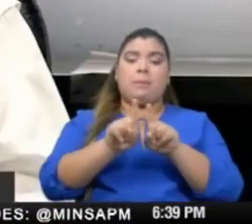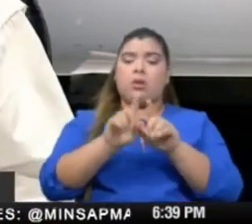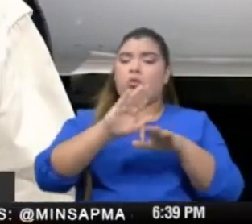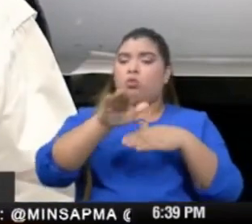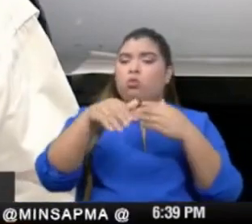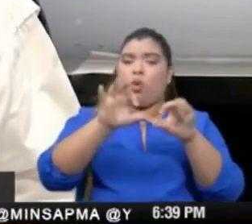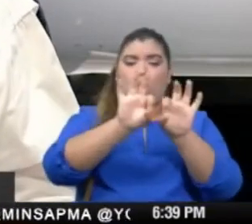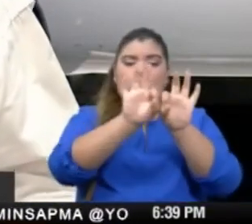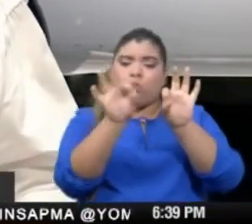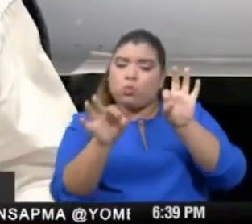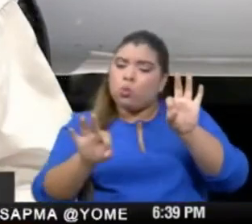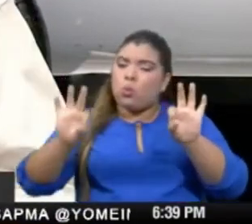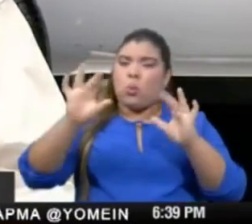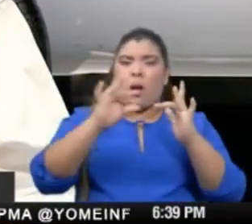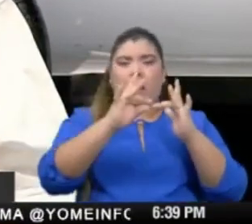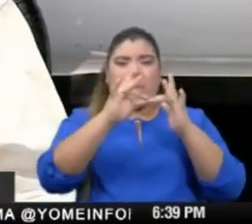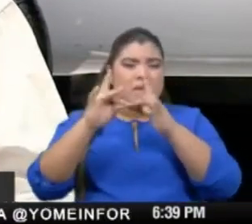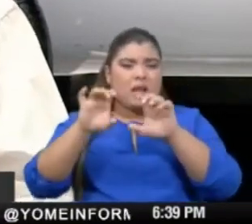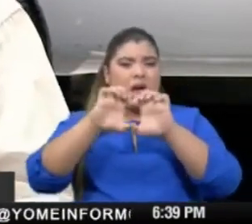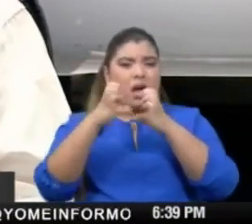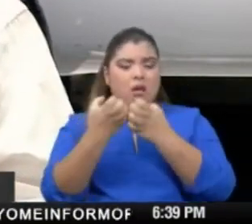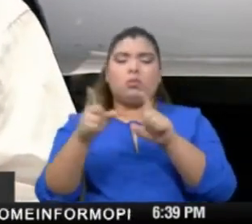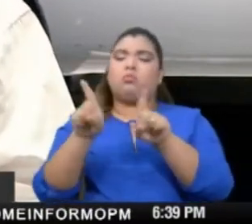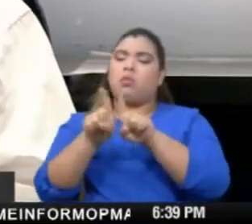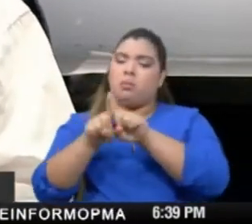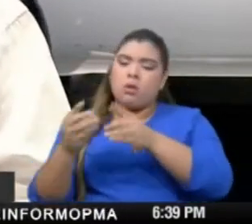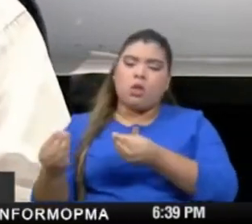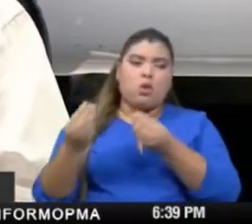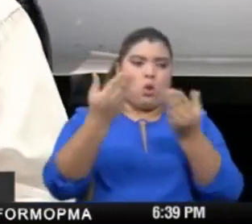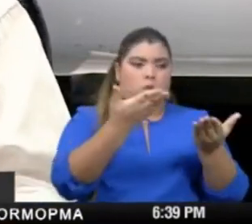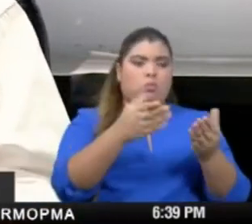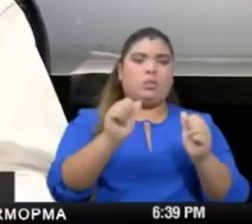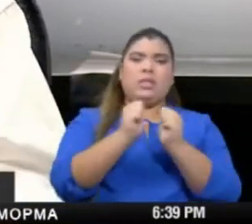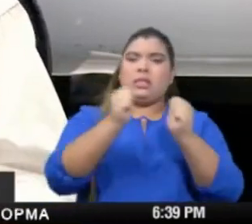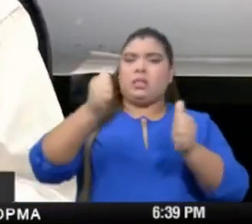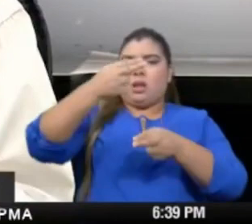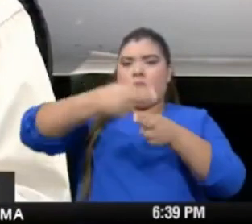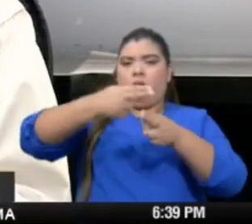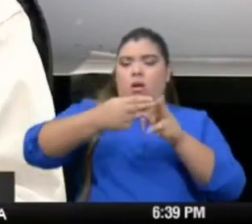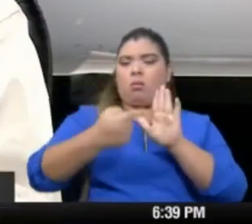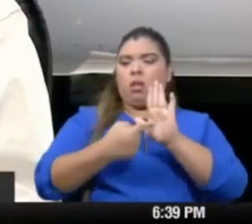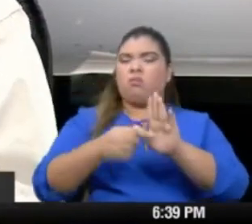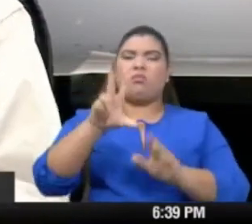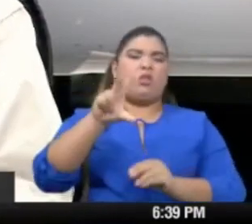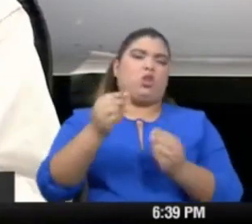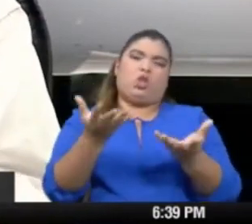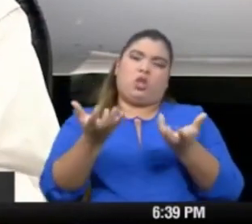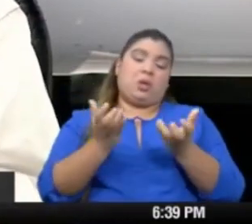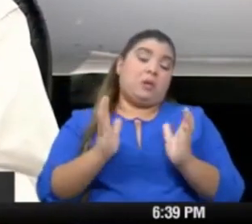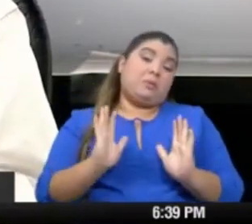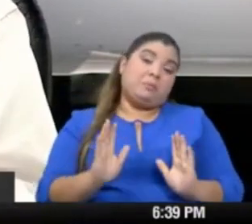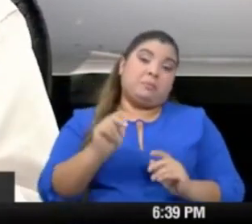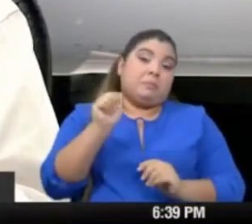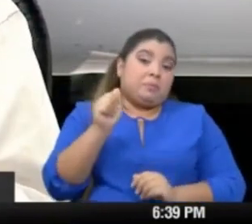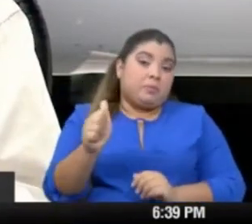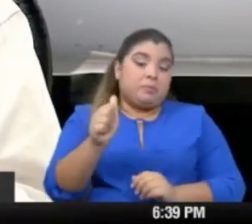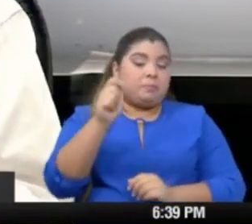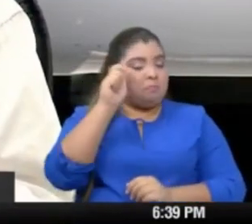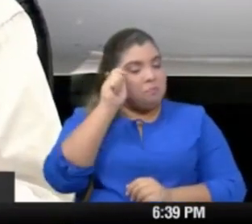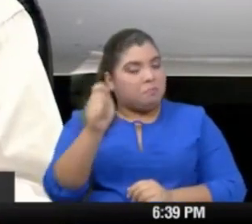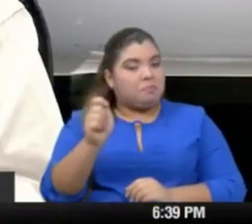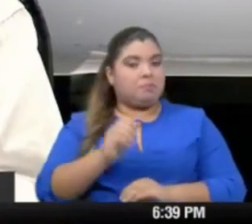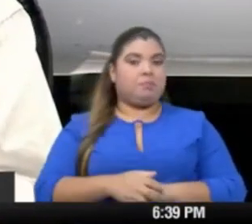succión. Quiero finalizar diciendo que